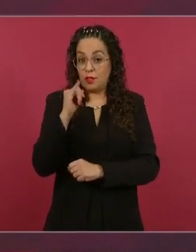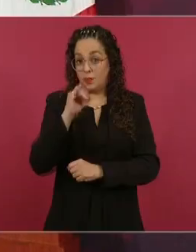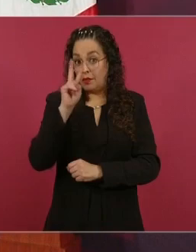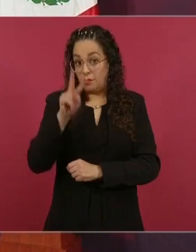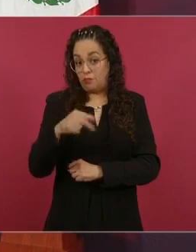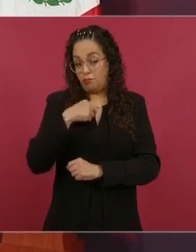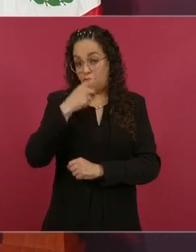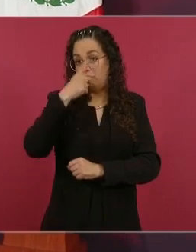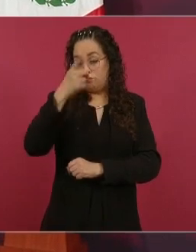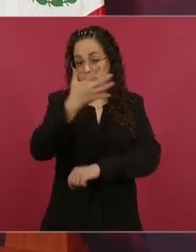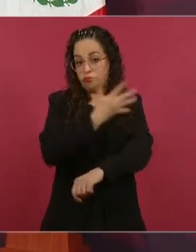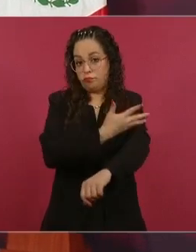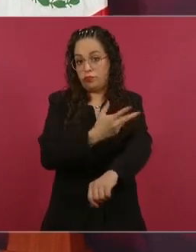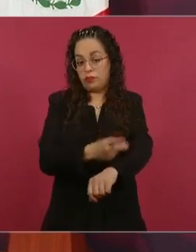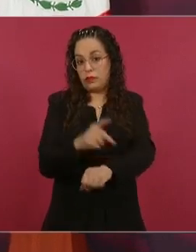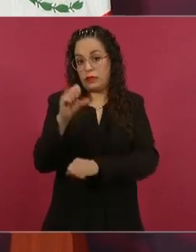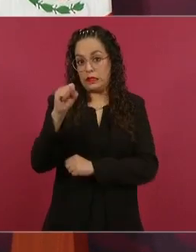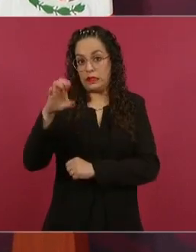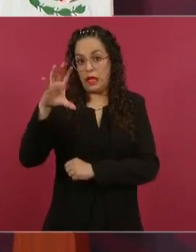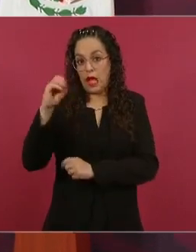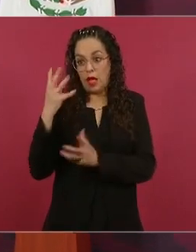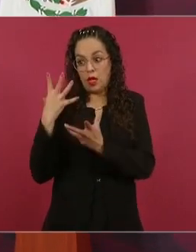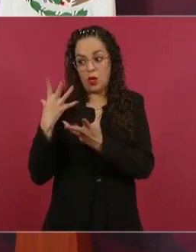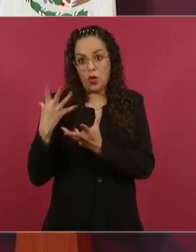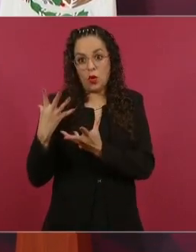crítica. O sea que esa lluvia